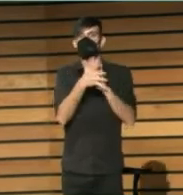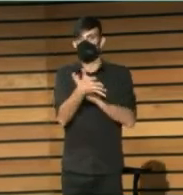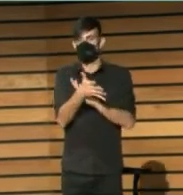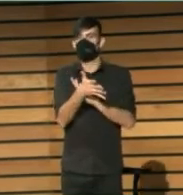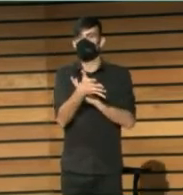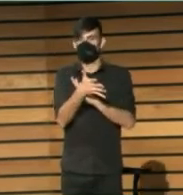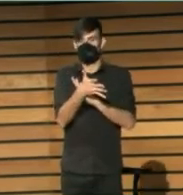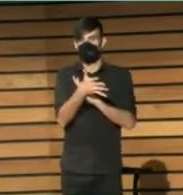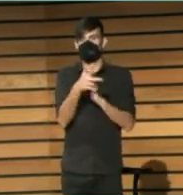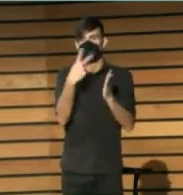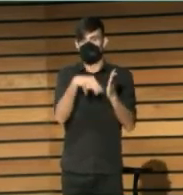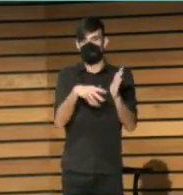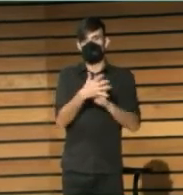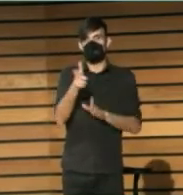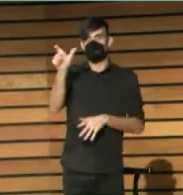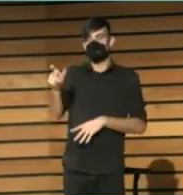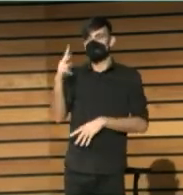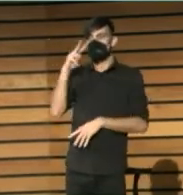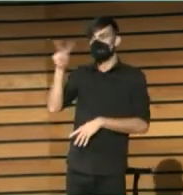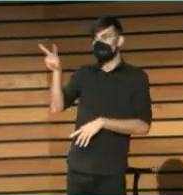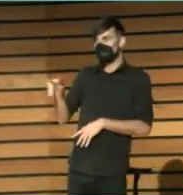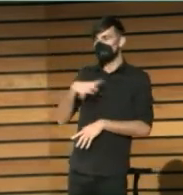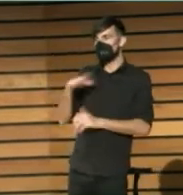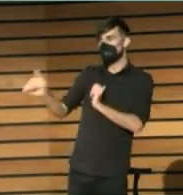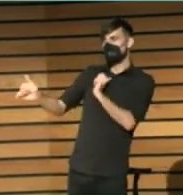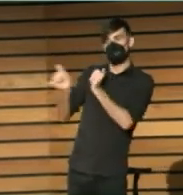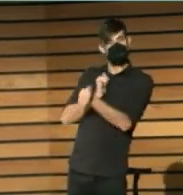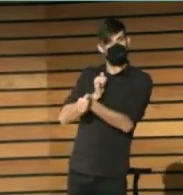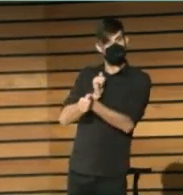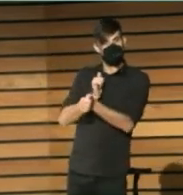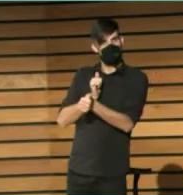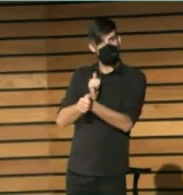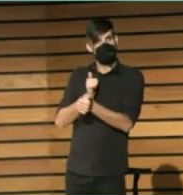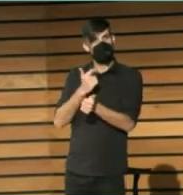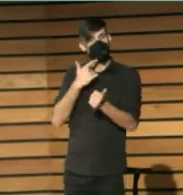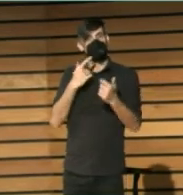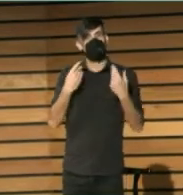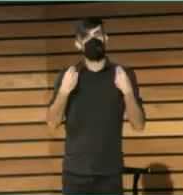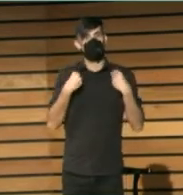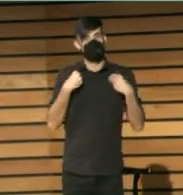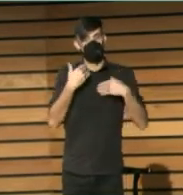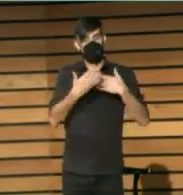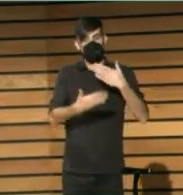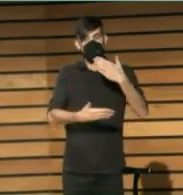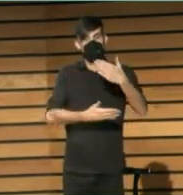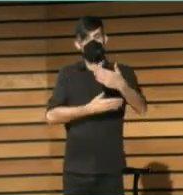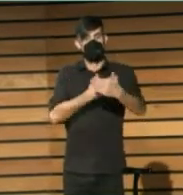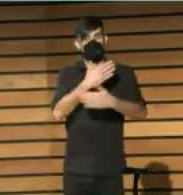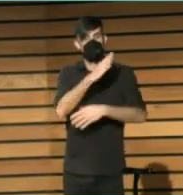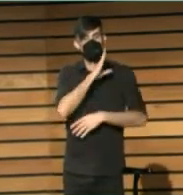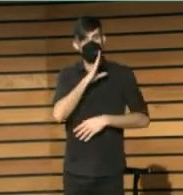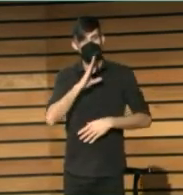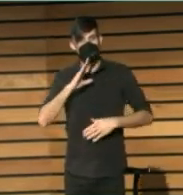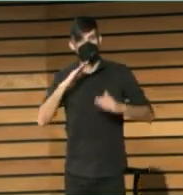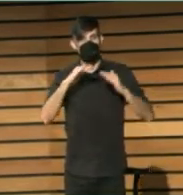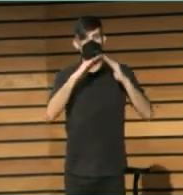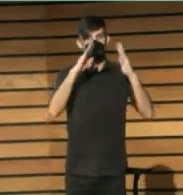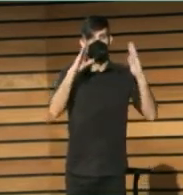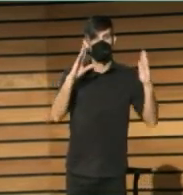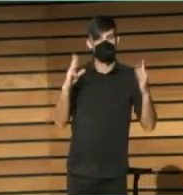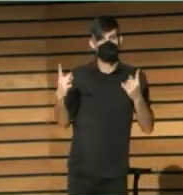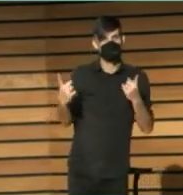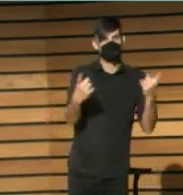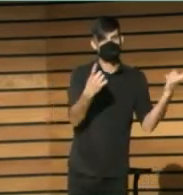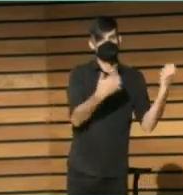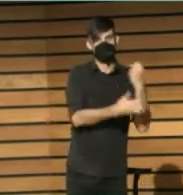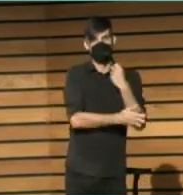leer. Pues ver, pues, cómo se iba haciendo la vida, la madre, la casa, la escasez, los juegos,